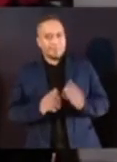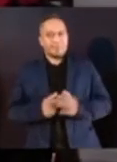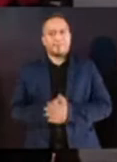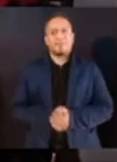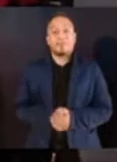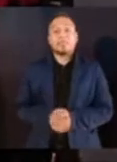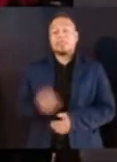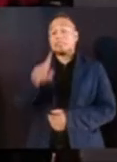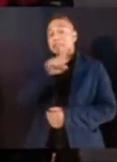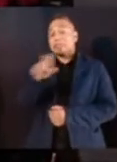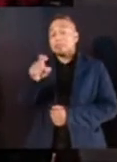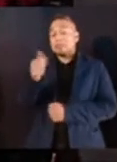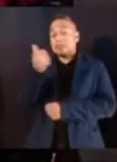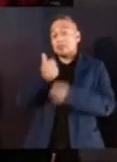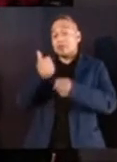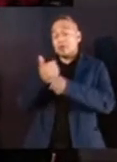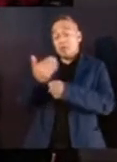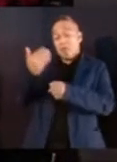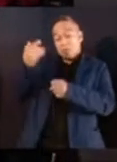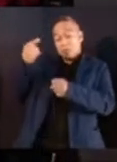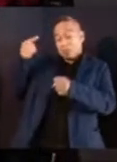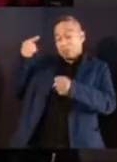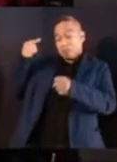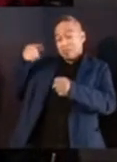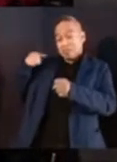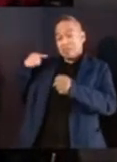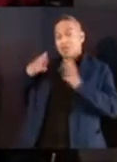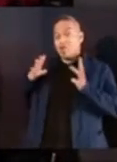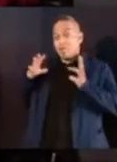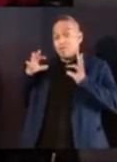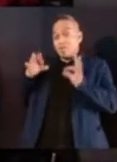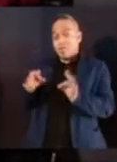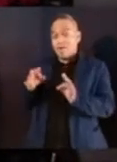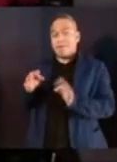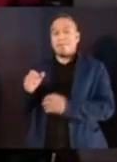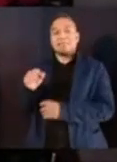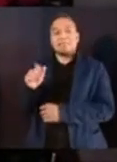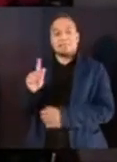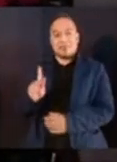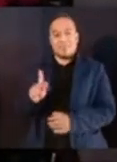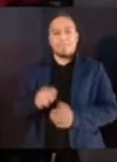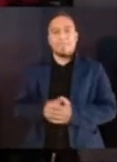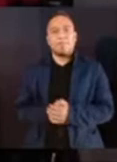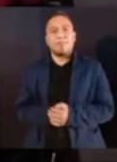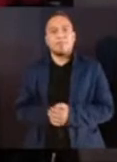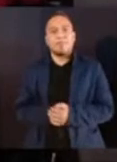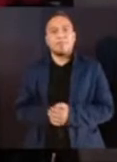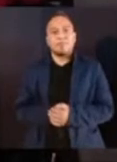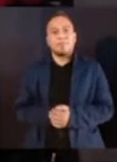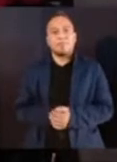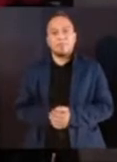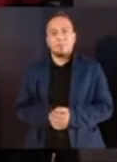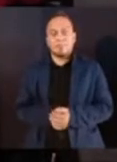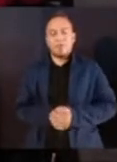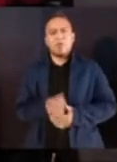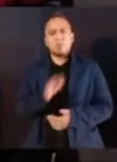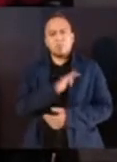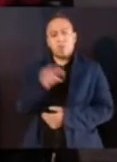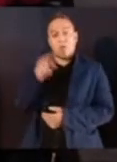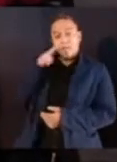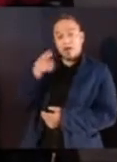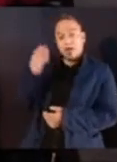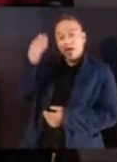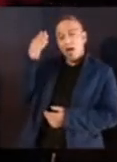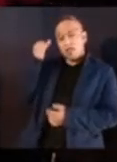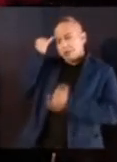100 años, cuando se funda la Secretaría de Educación Pública, si uno revisa las ideas que estaban en